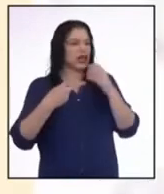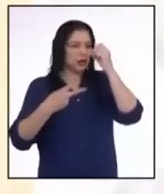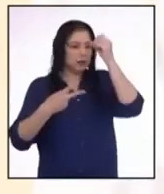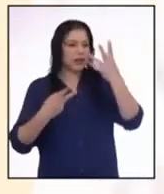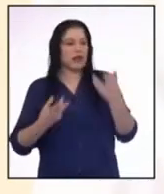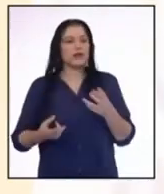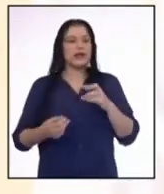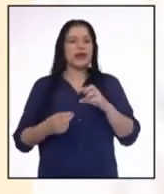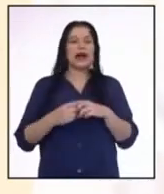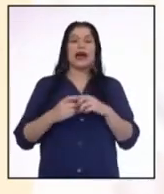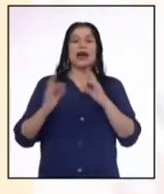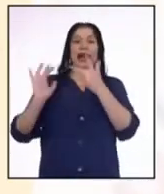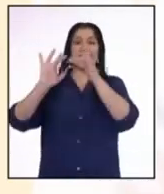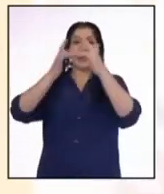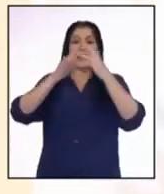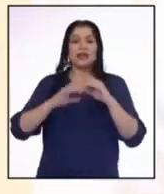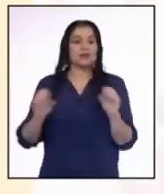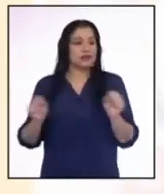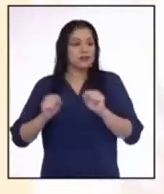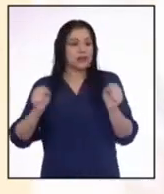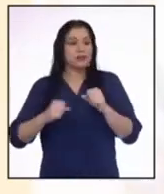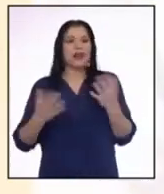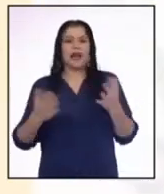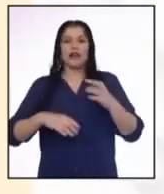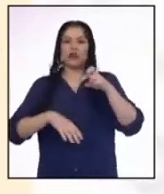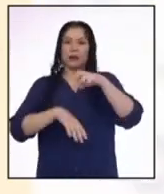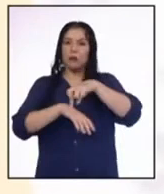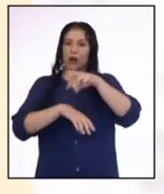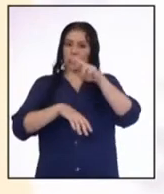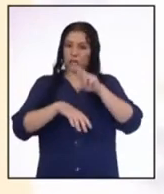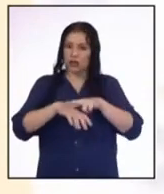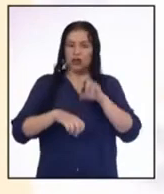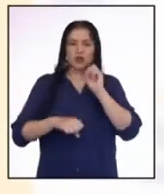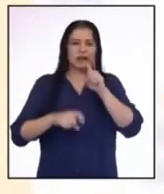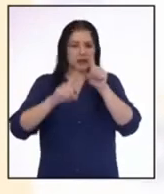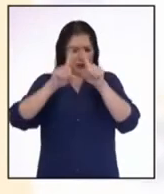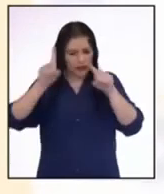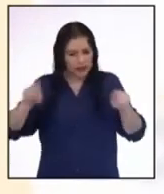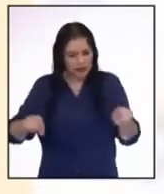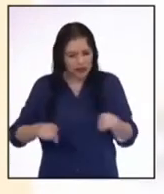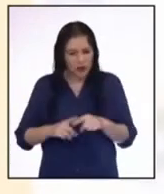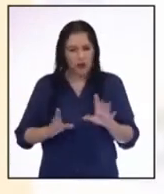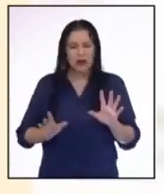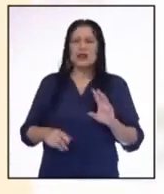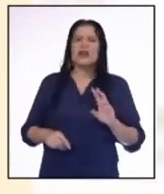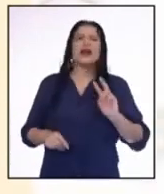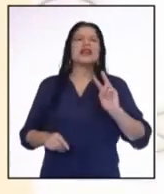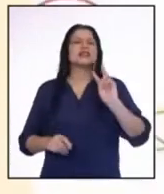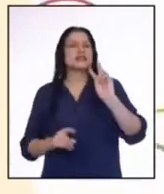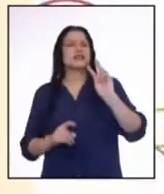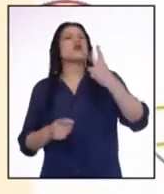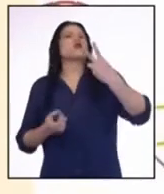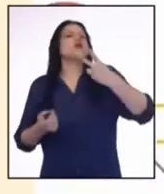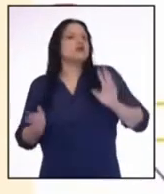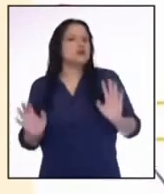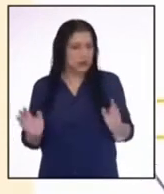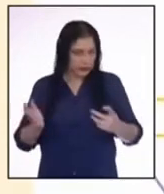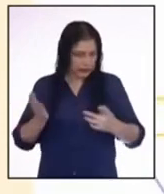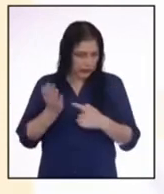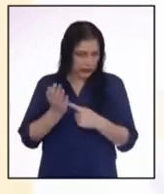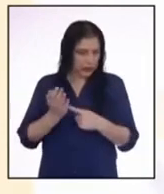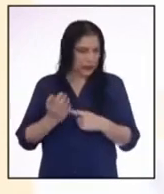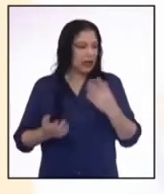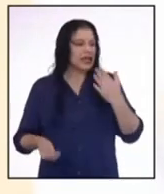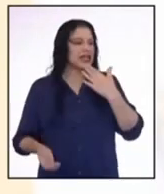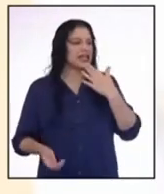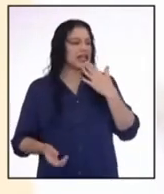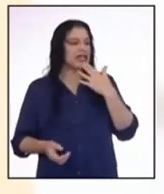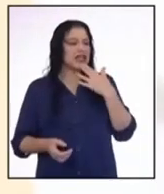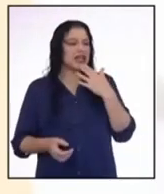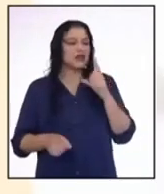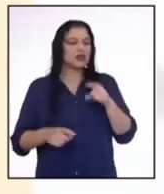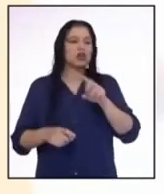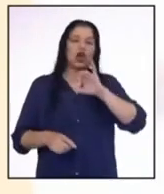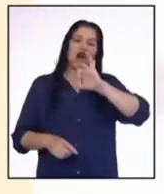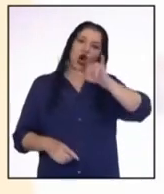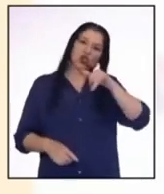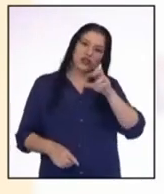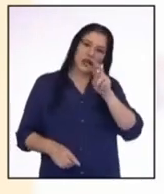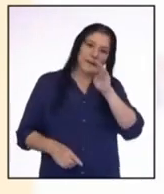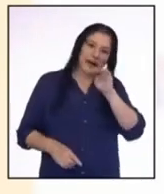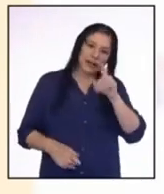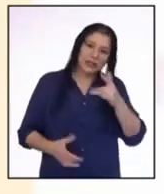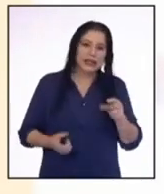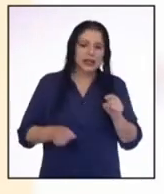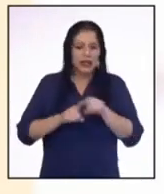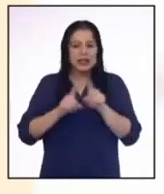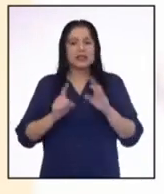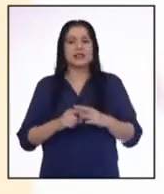de la Red Sísmica de Puerto Rico, que considera que el triángulo de la vida es una segunda opción. Y el doctor José Martínez piensa que